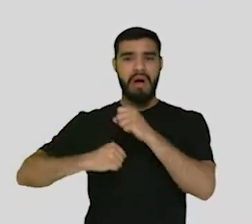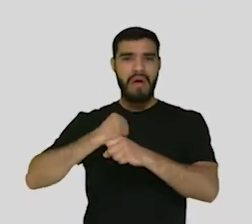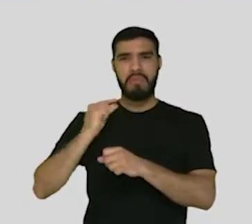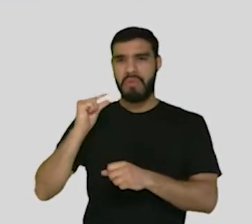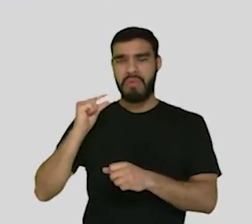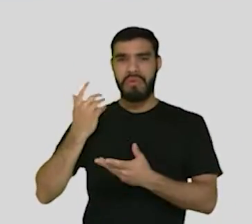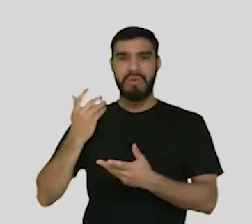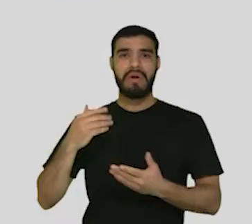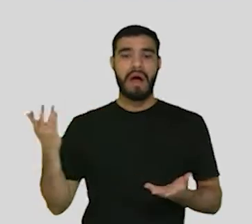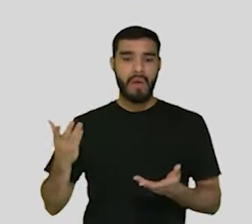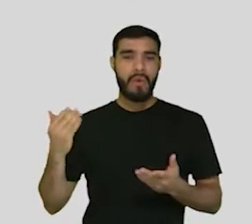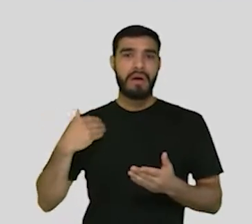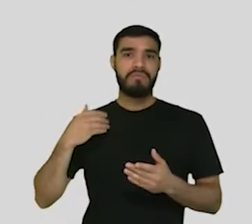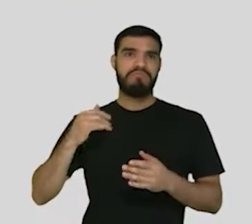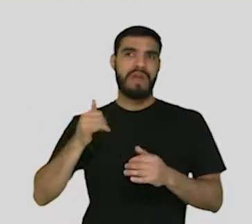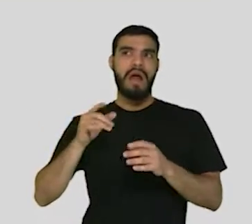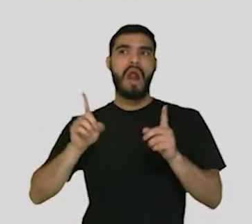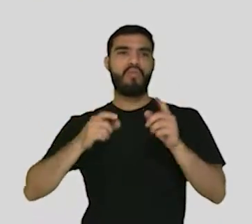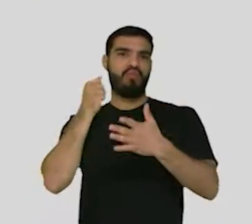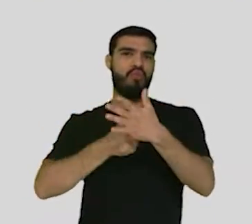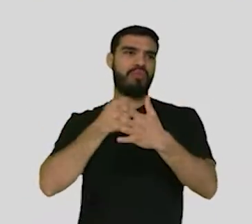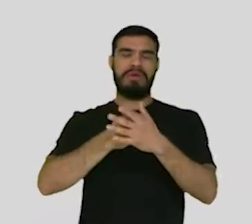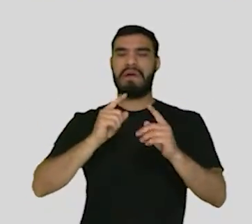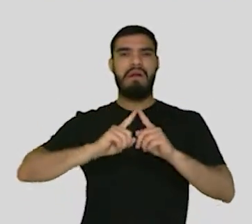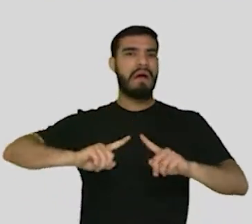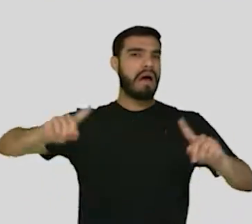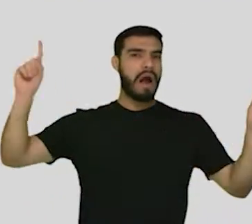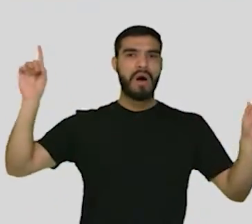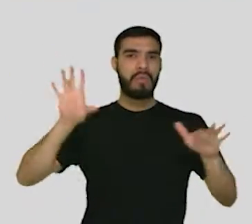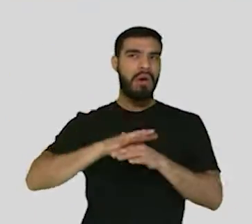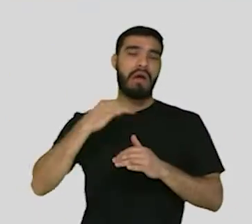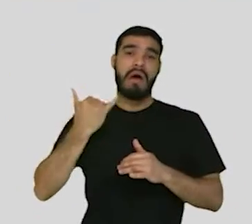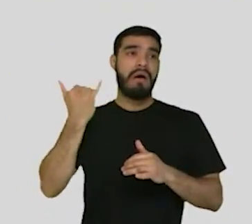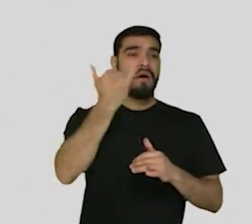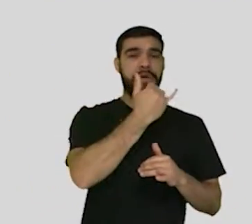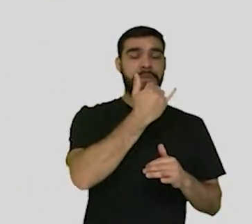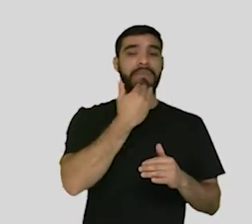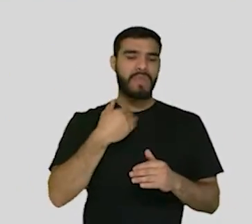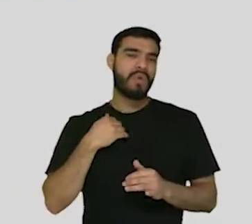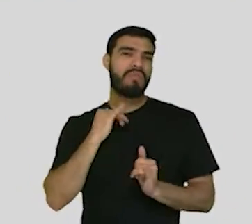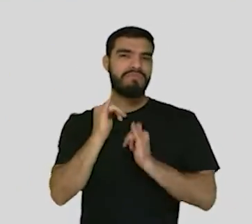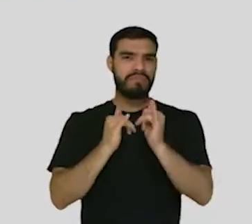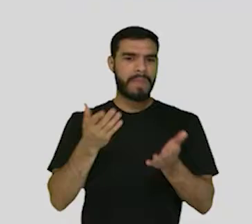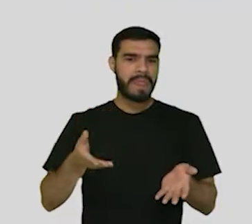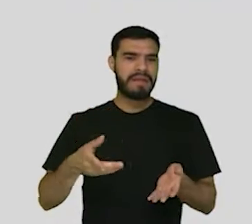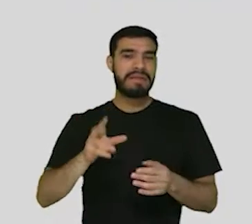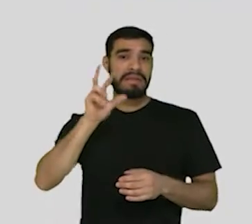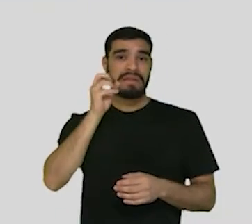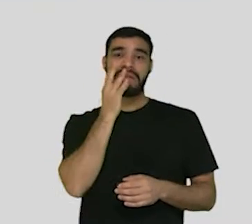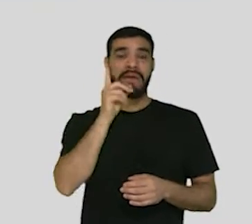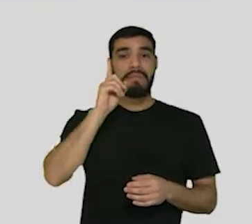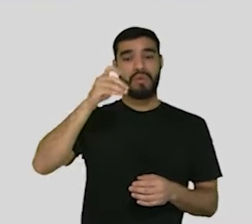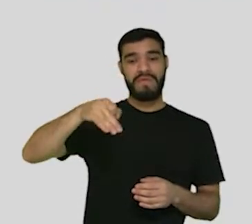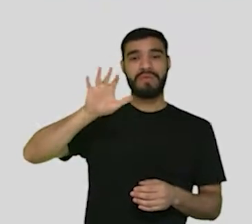amba eres igual, con an lucha eres igual, yepa. Ya nene, también buscó a yepa, ambos en dape siglo maipucú a